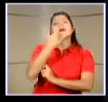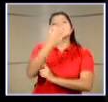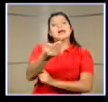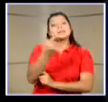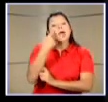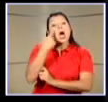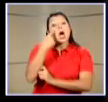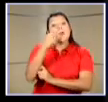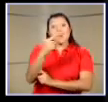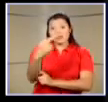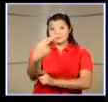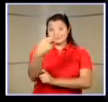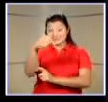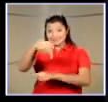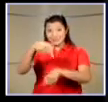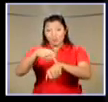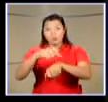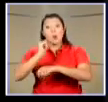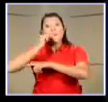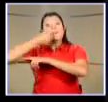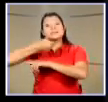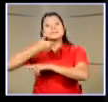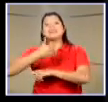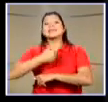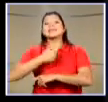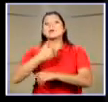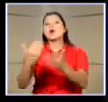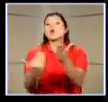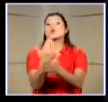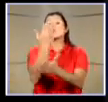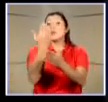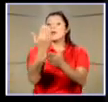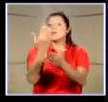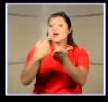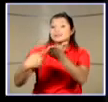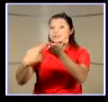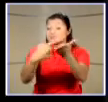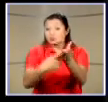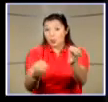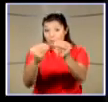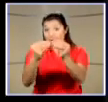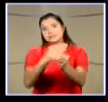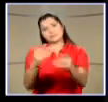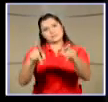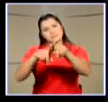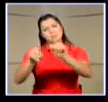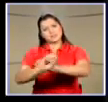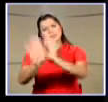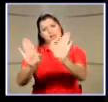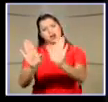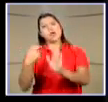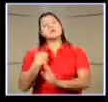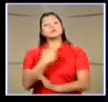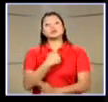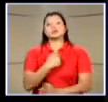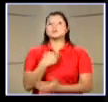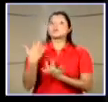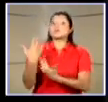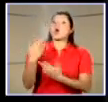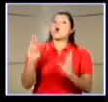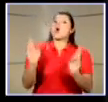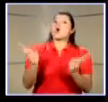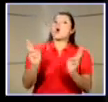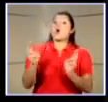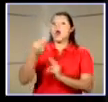por estar en este espacio. Mañana tendremos un nuevo reportaje más y sobre todo también vamos a esperar que ojalá